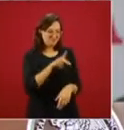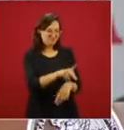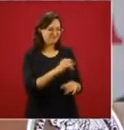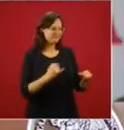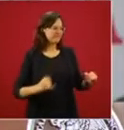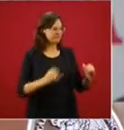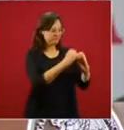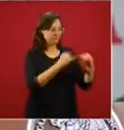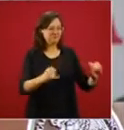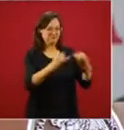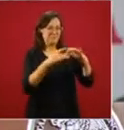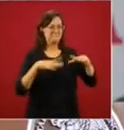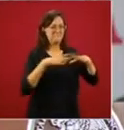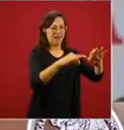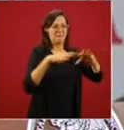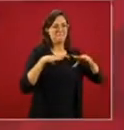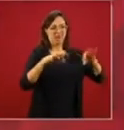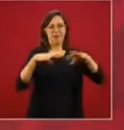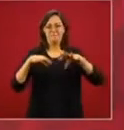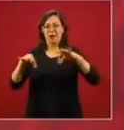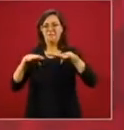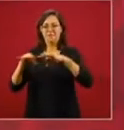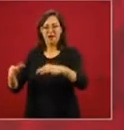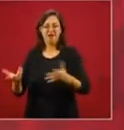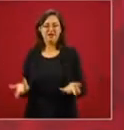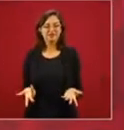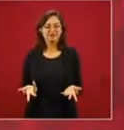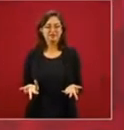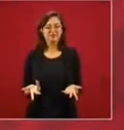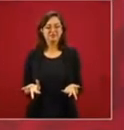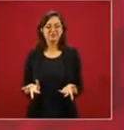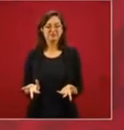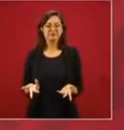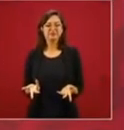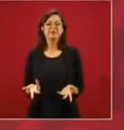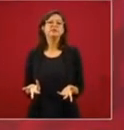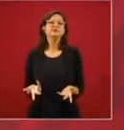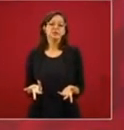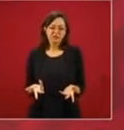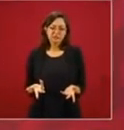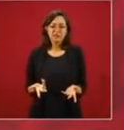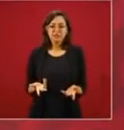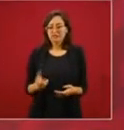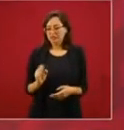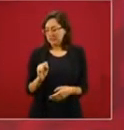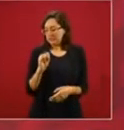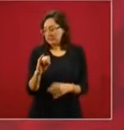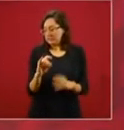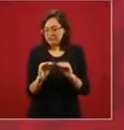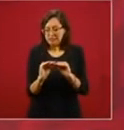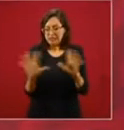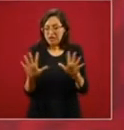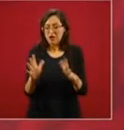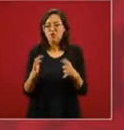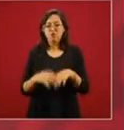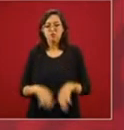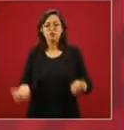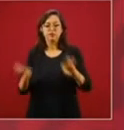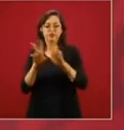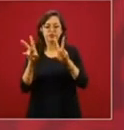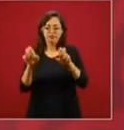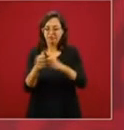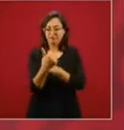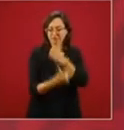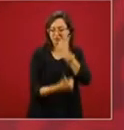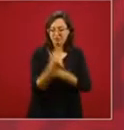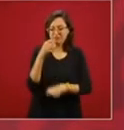Claro que sí es importante, ¿sí?, el garantizar la competencia y